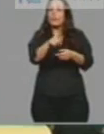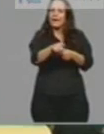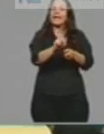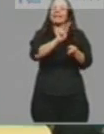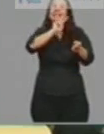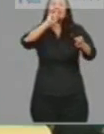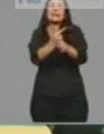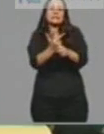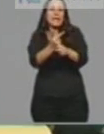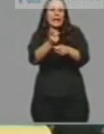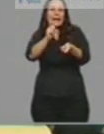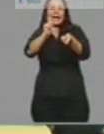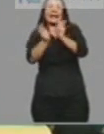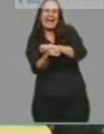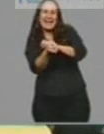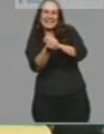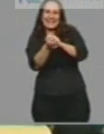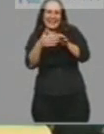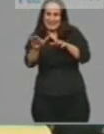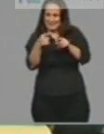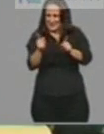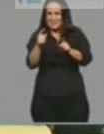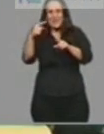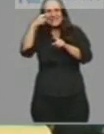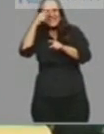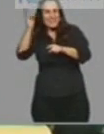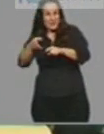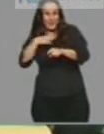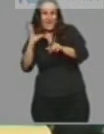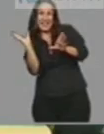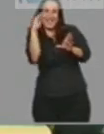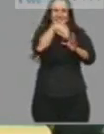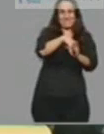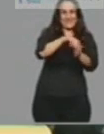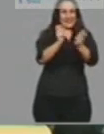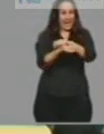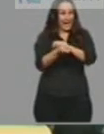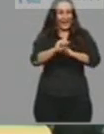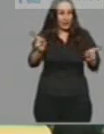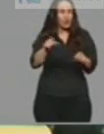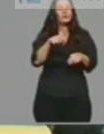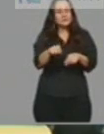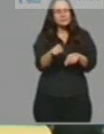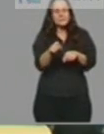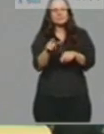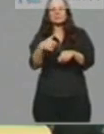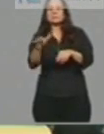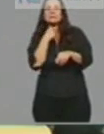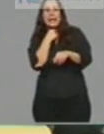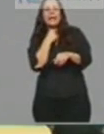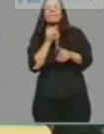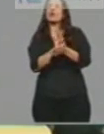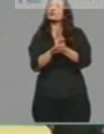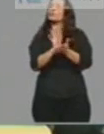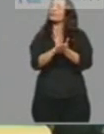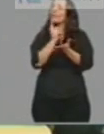de deuda para ese 7% que no ha ingresado. Queremos una vez más demostrar